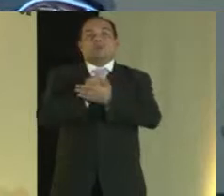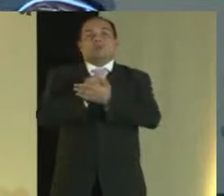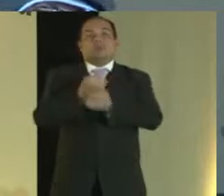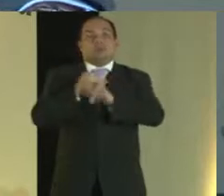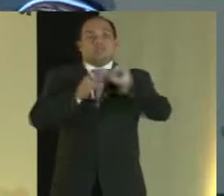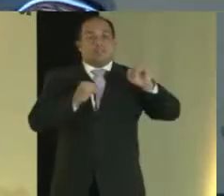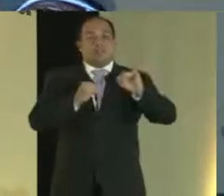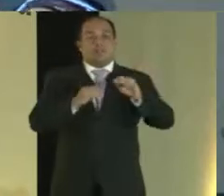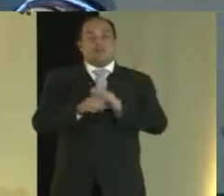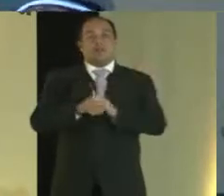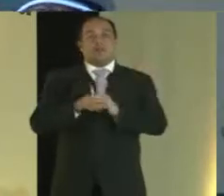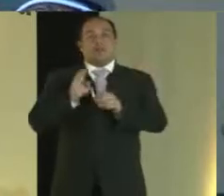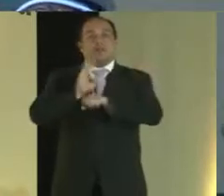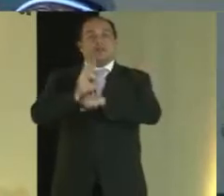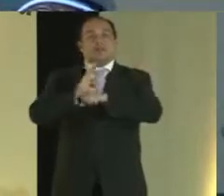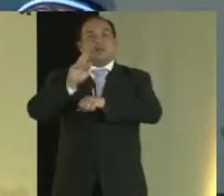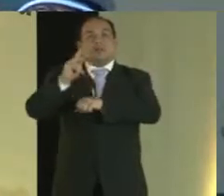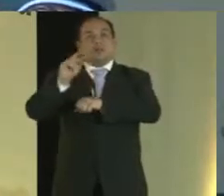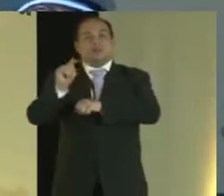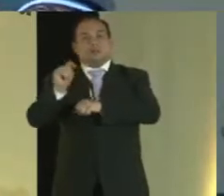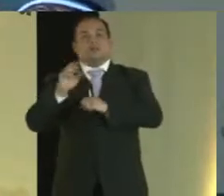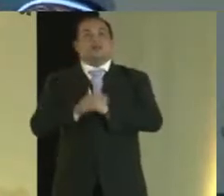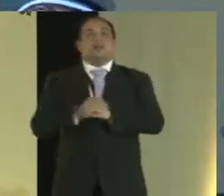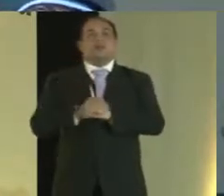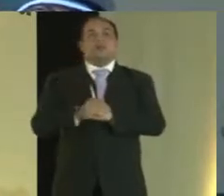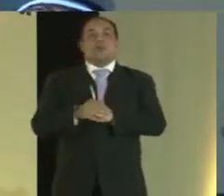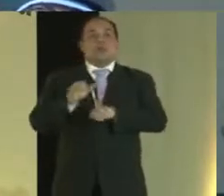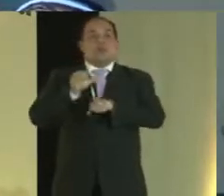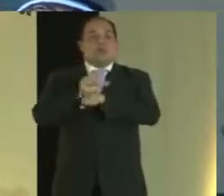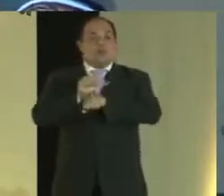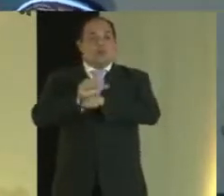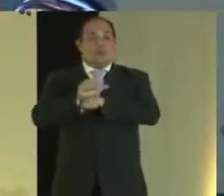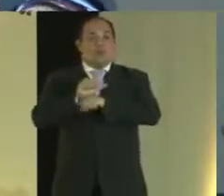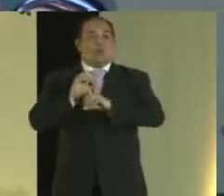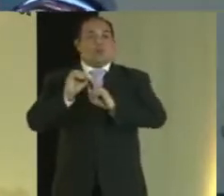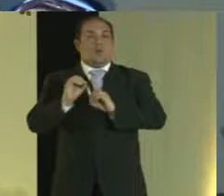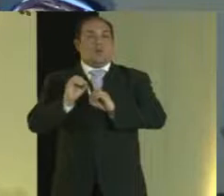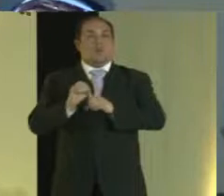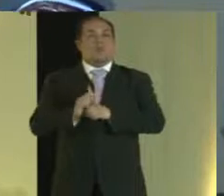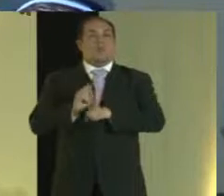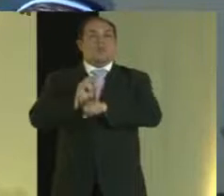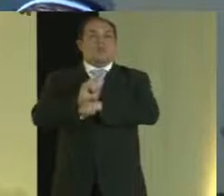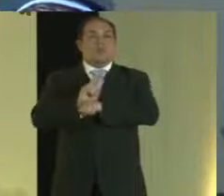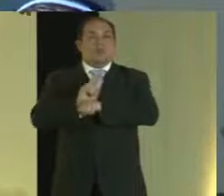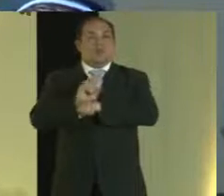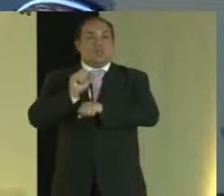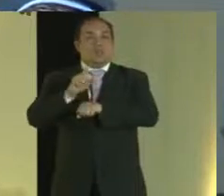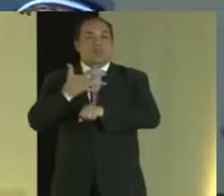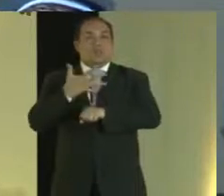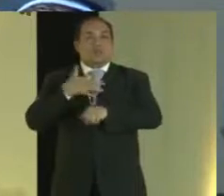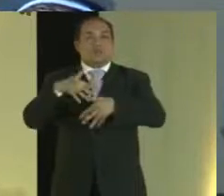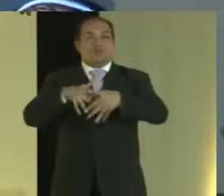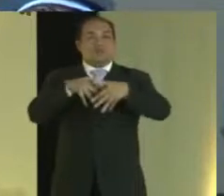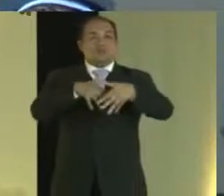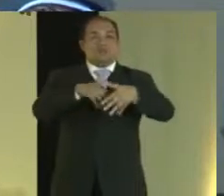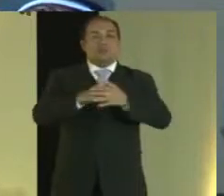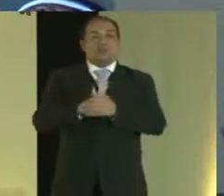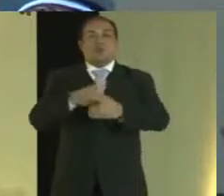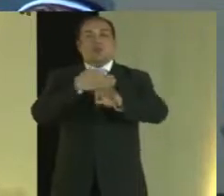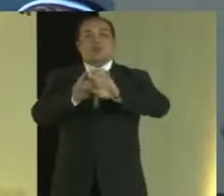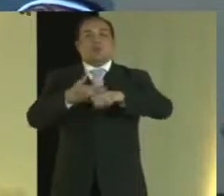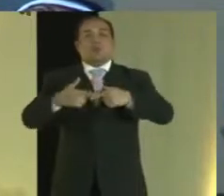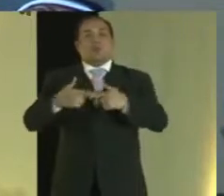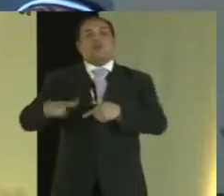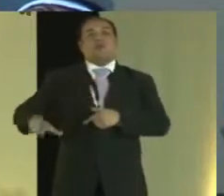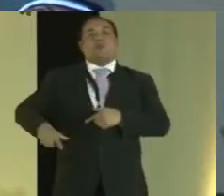con el PT, en Argentina y en Uruguay. O también han participado en movilizaciones masivas contra gobiernos